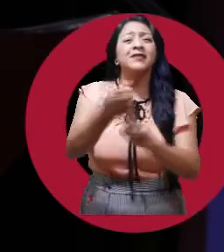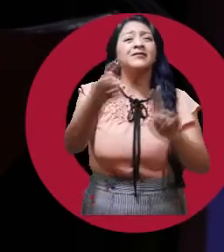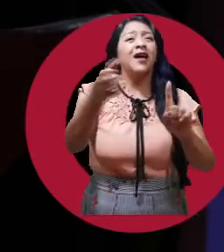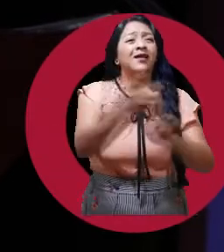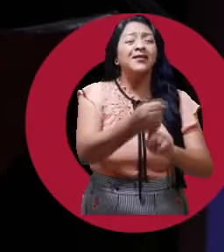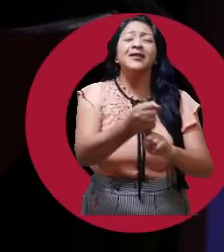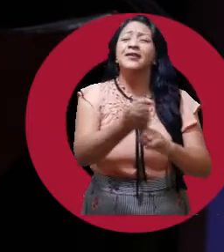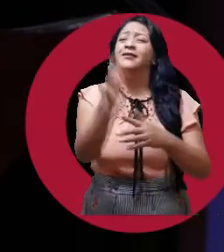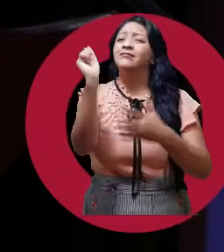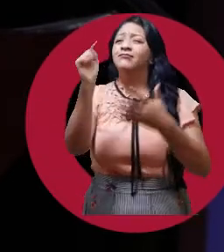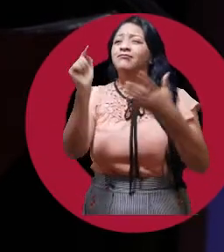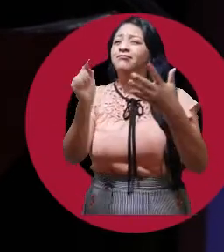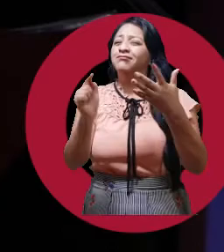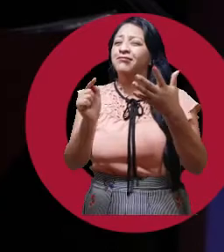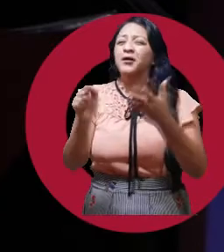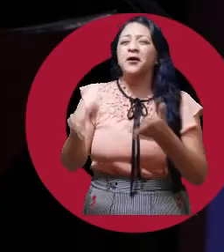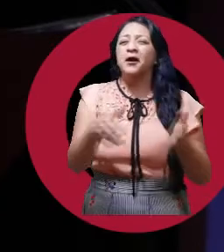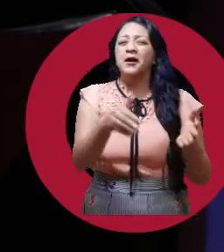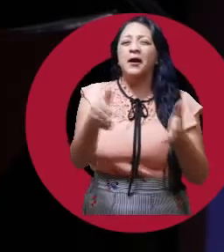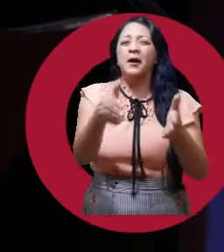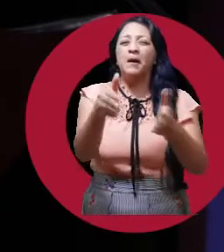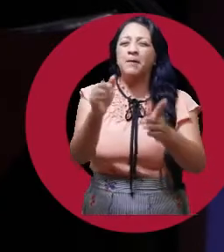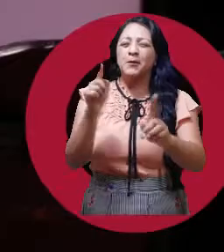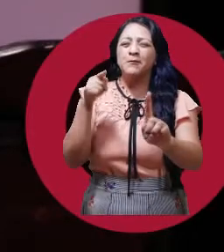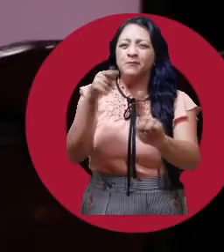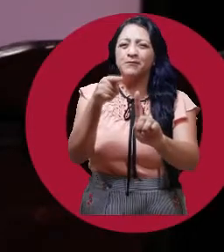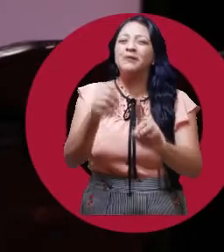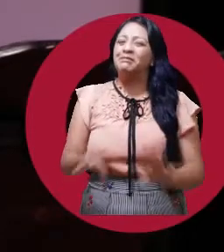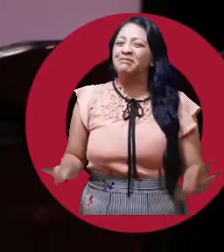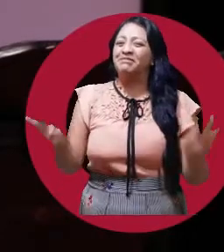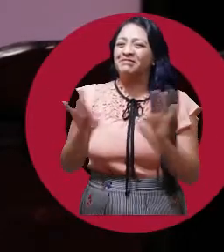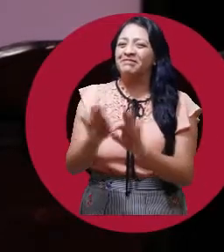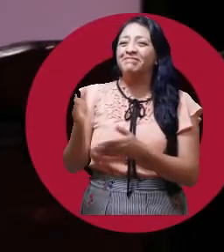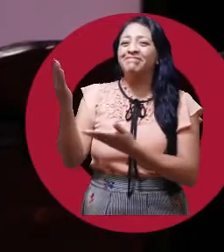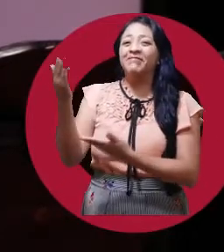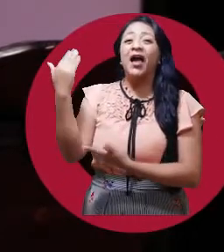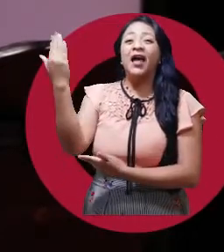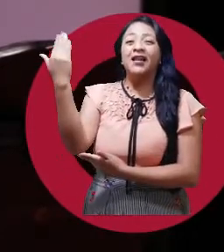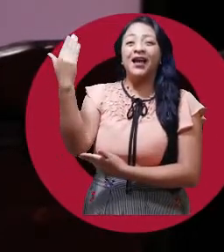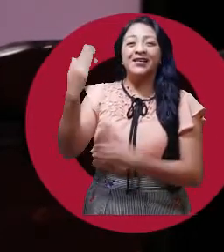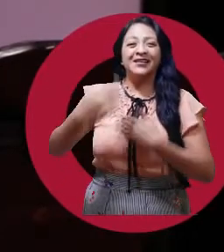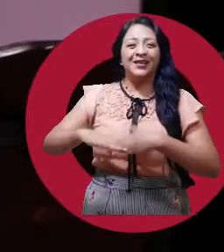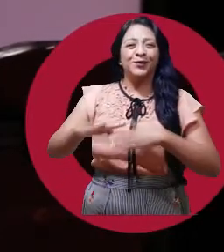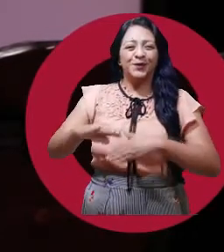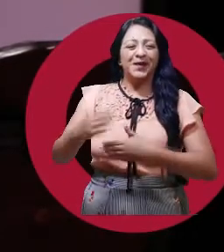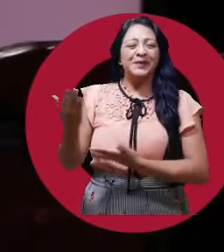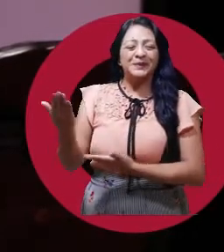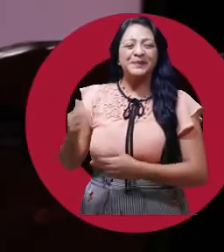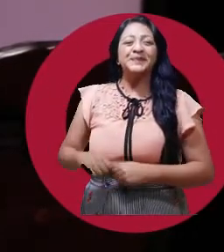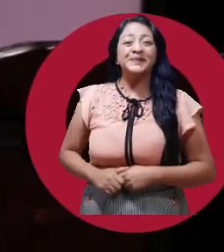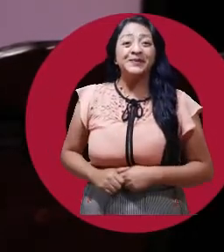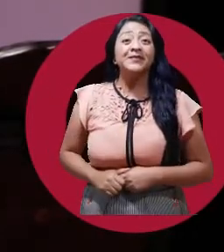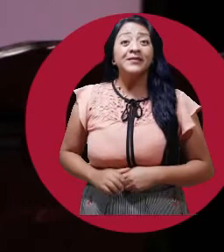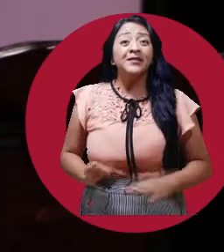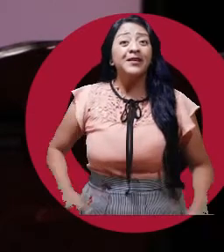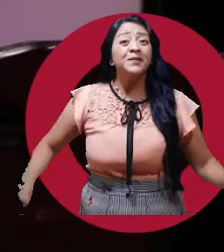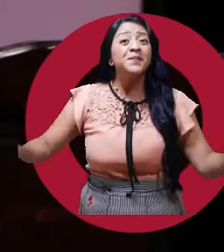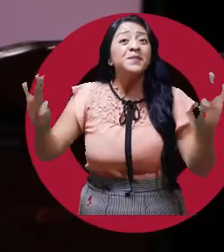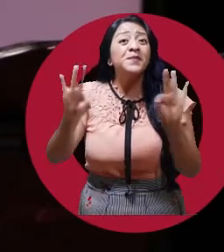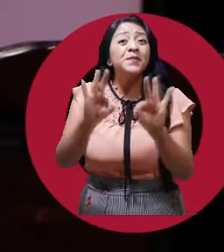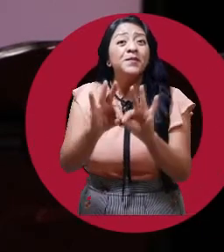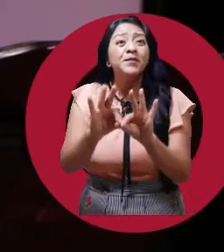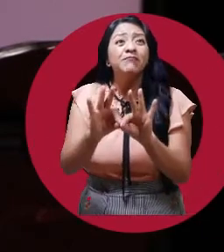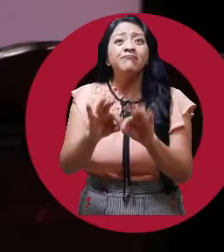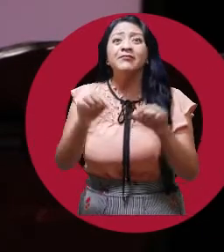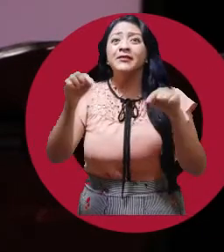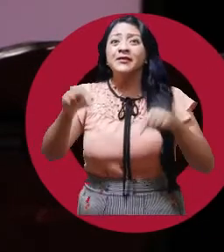todavía están en camino por concretar. Rolando López, alcalde de Antonio Ante. Qué importante que justamente a